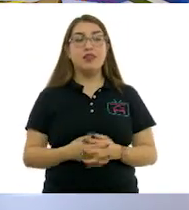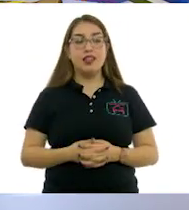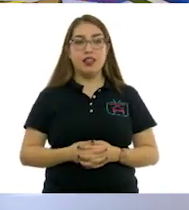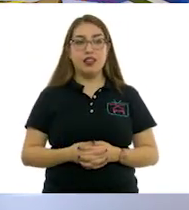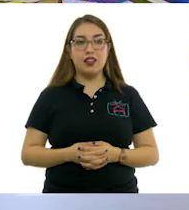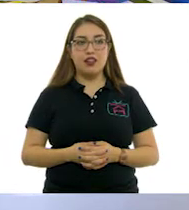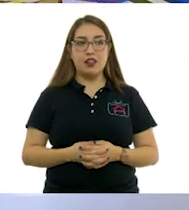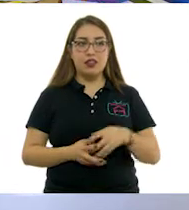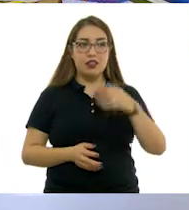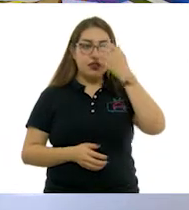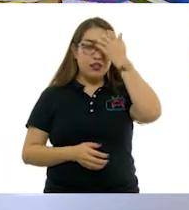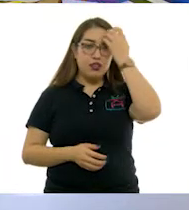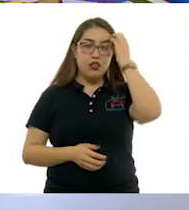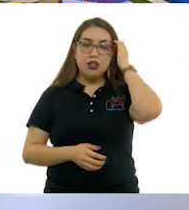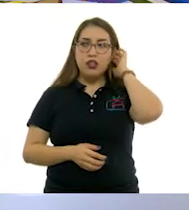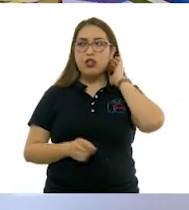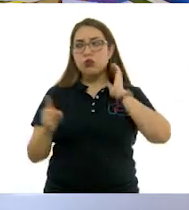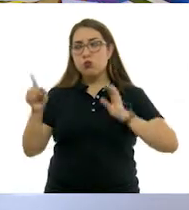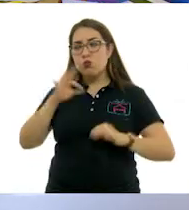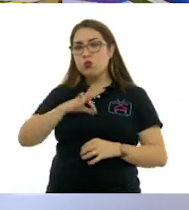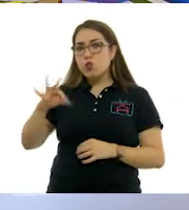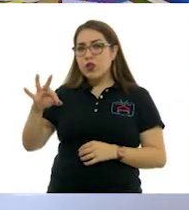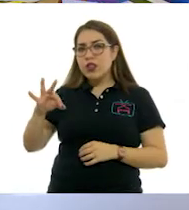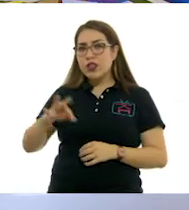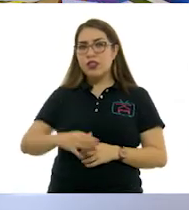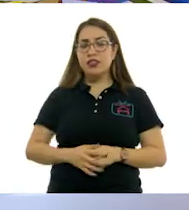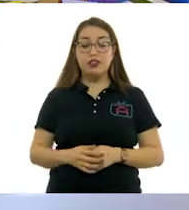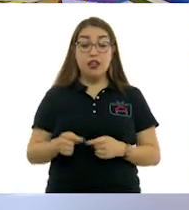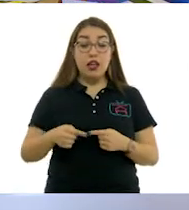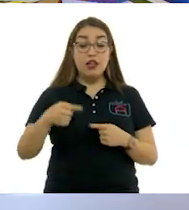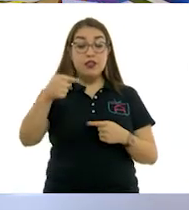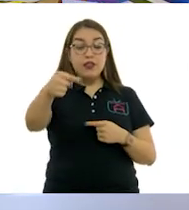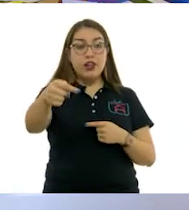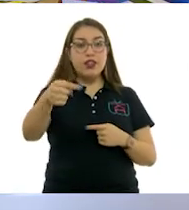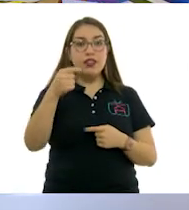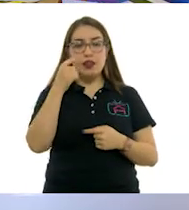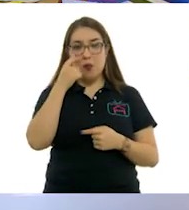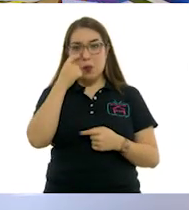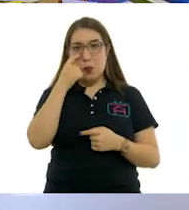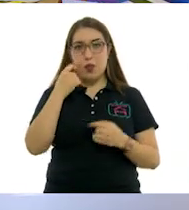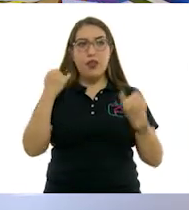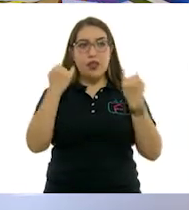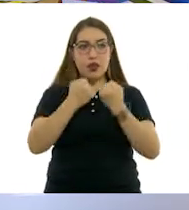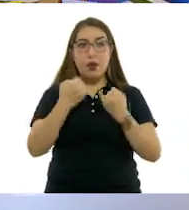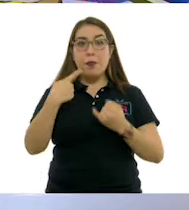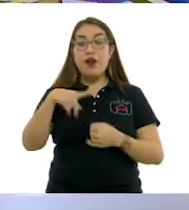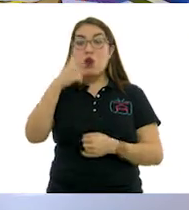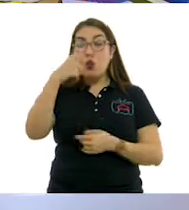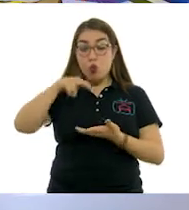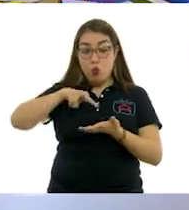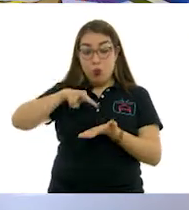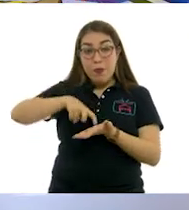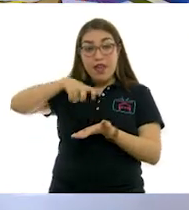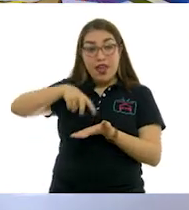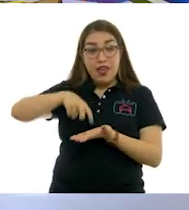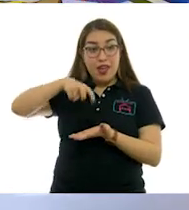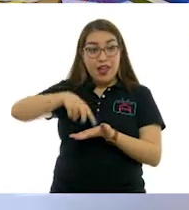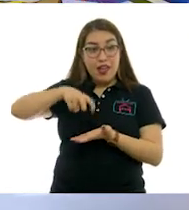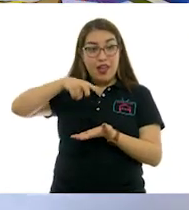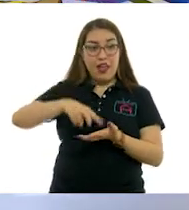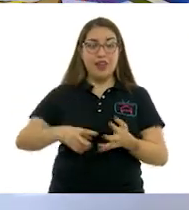ver, puedes hacer hacia el frente, también saltos, pero en un pie. Ah, saltos en un